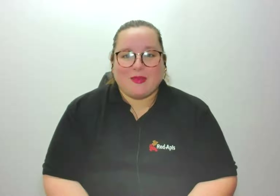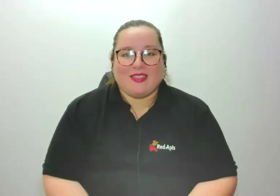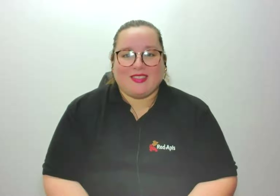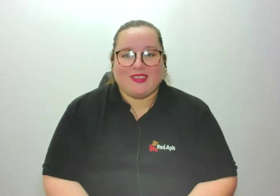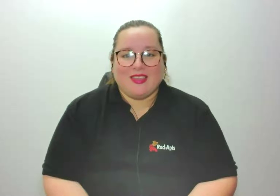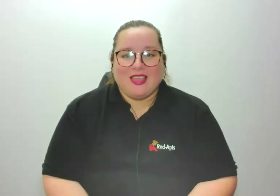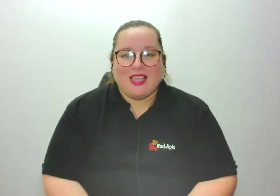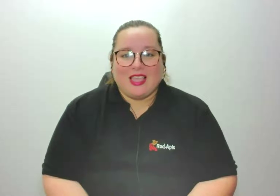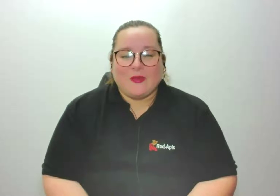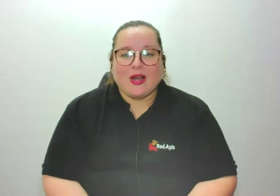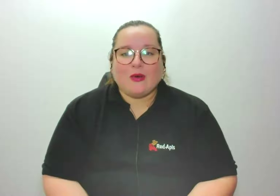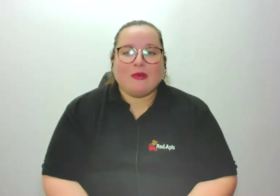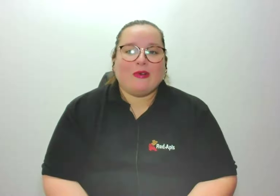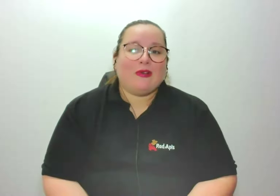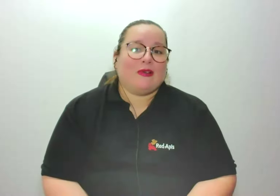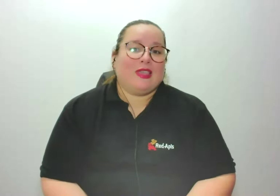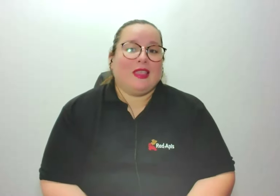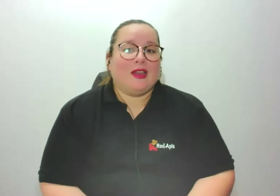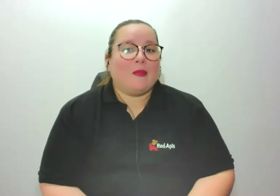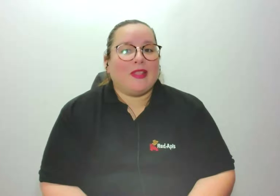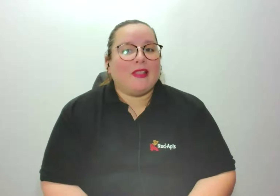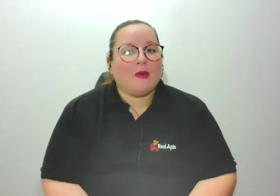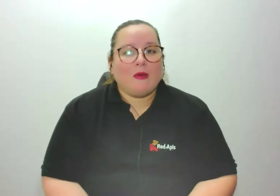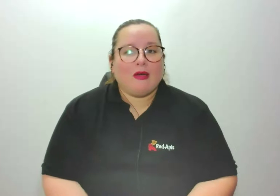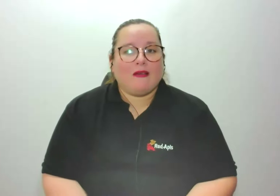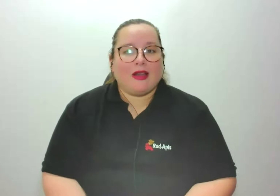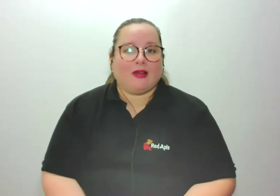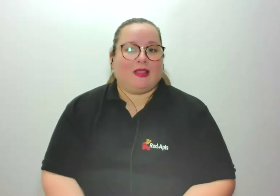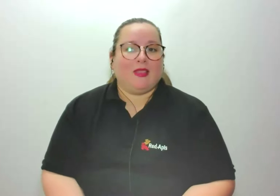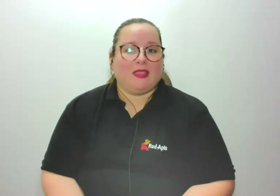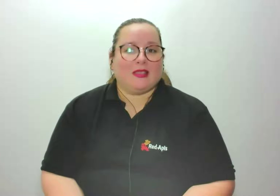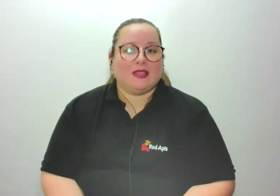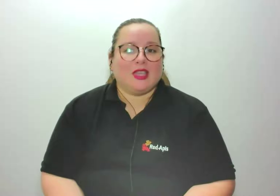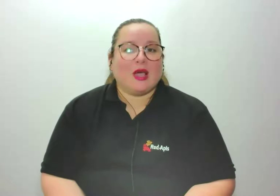que vaya aprendiendo. Igual como los oyentes que no aprenden de guagua a hablar